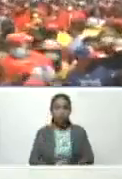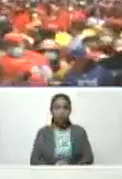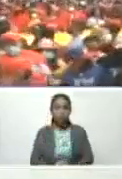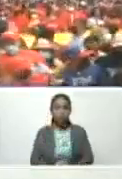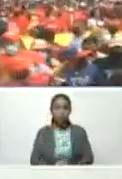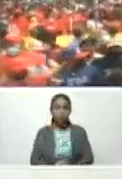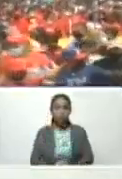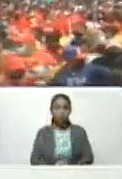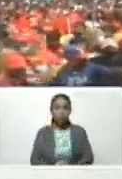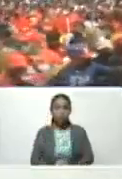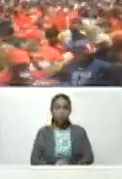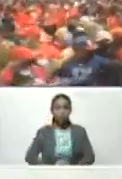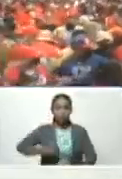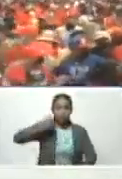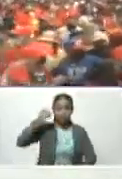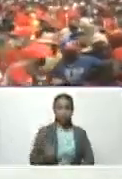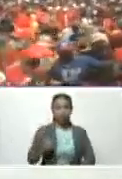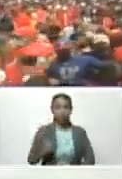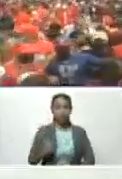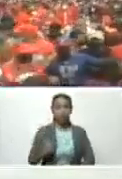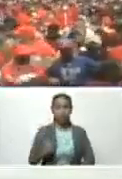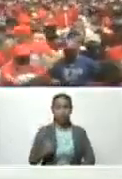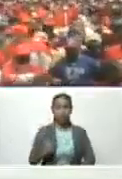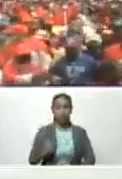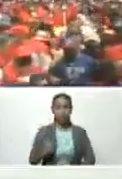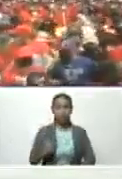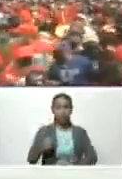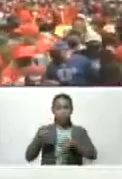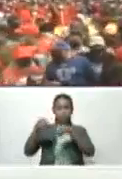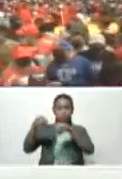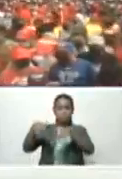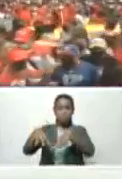que se negó a rendirse.